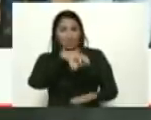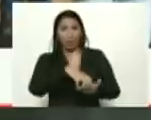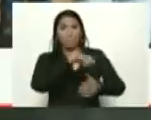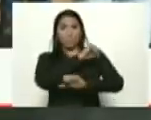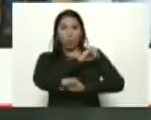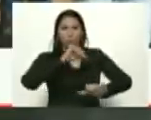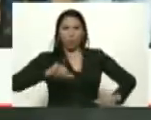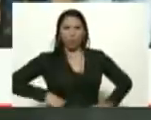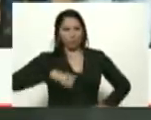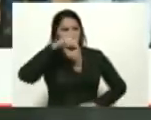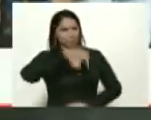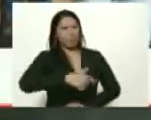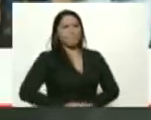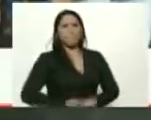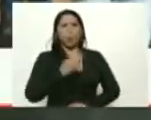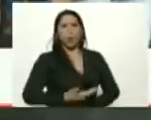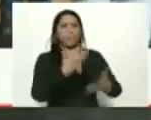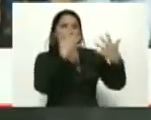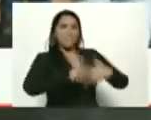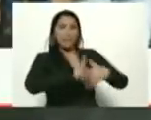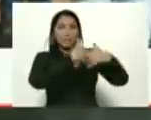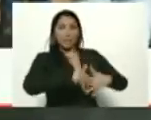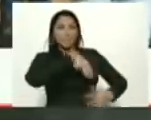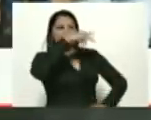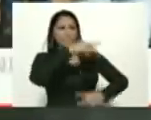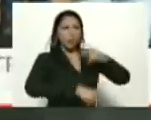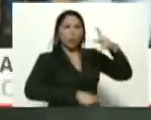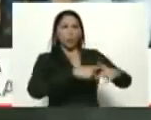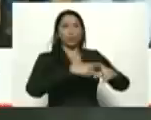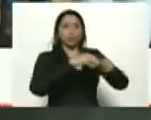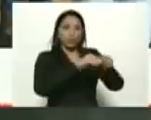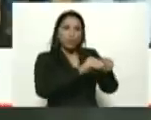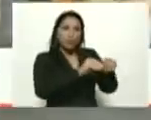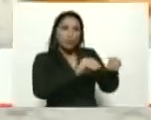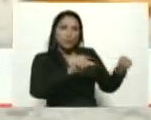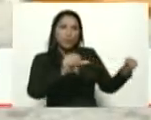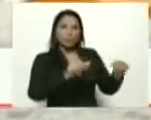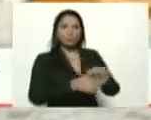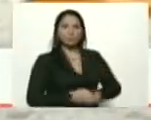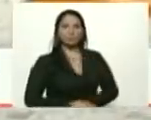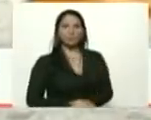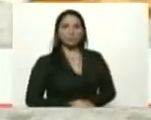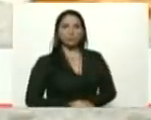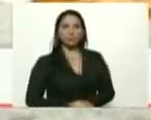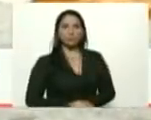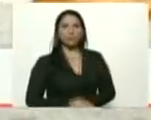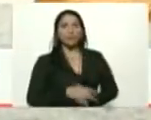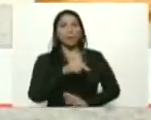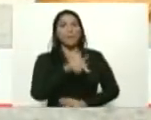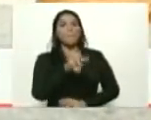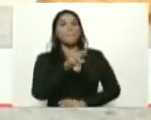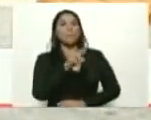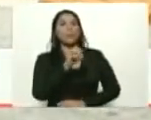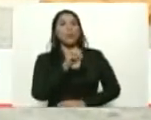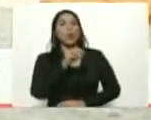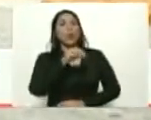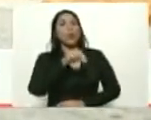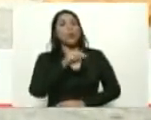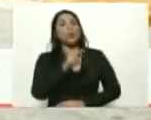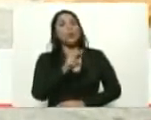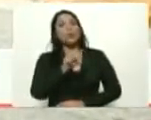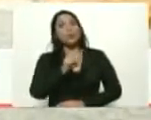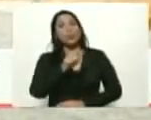esta importante empresa que produce harina precocida, Pronustrico, para